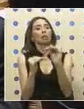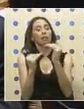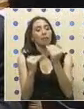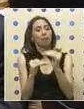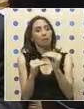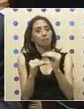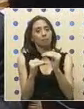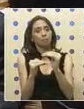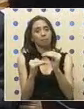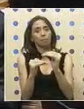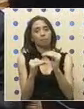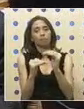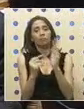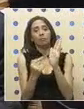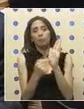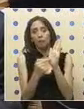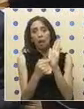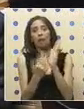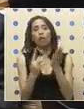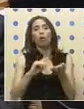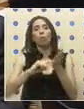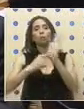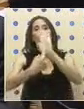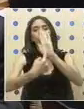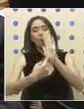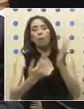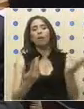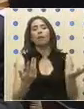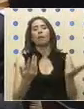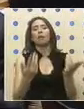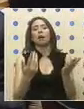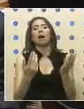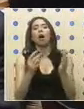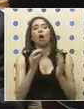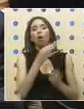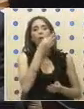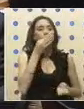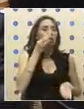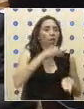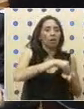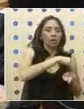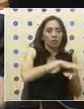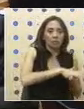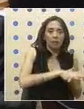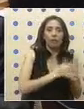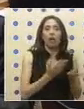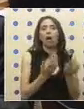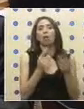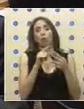los mecanismos de publicación o aquellas cosas que tienen que ser reservadas, nos parece también fundamental.